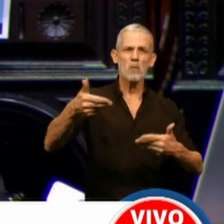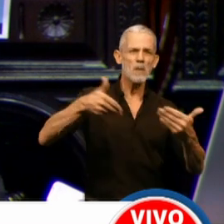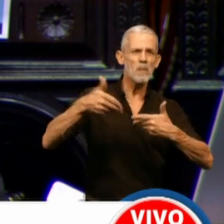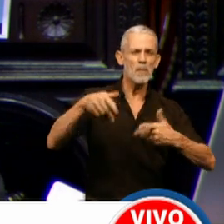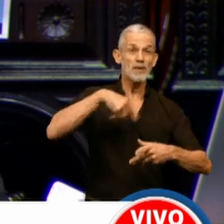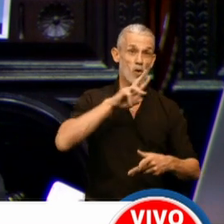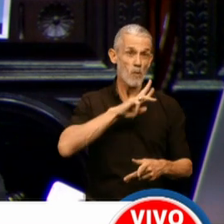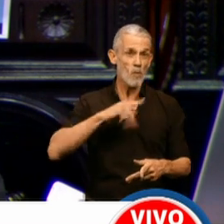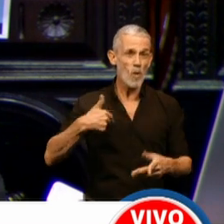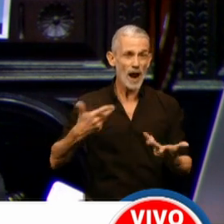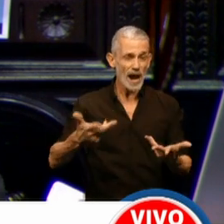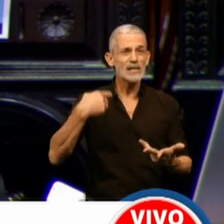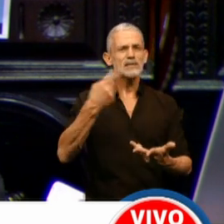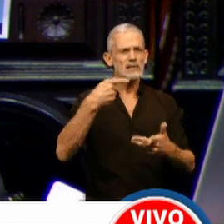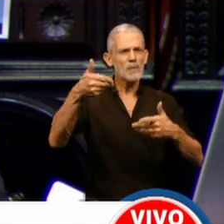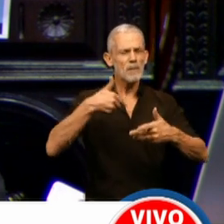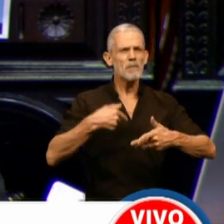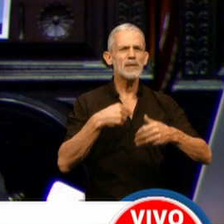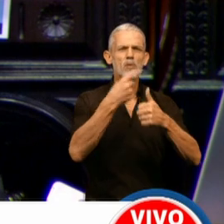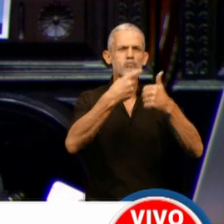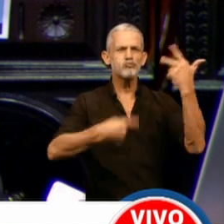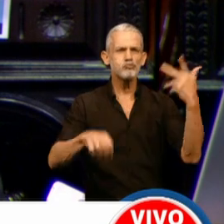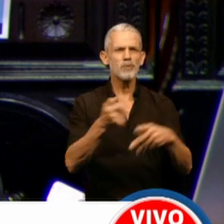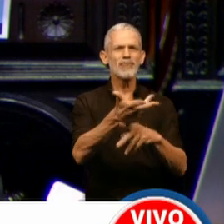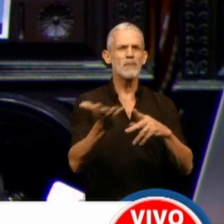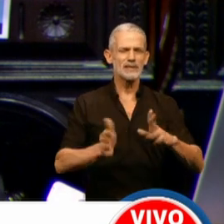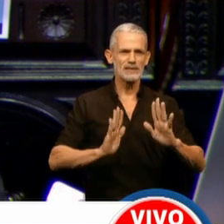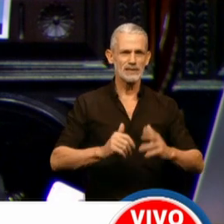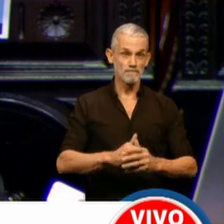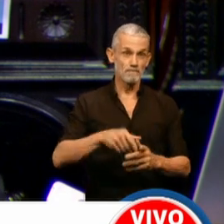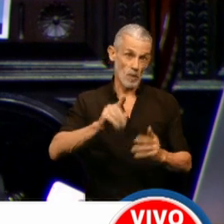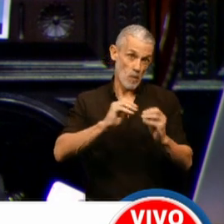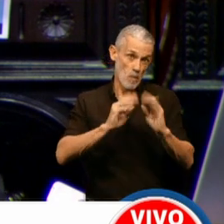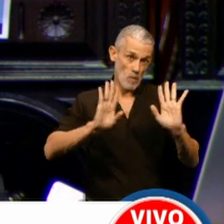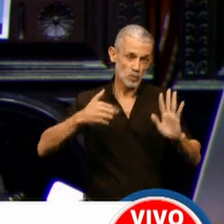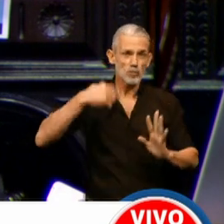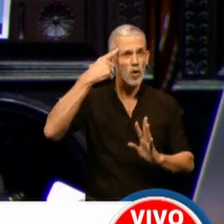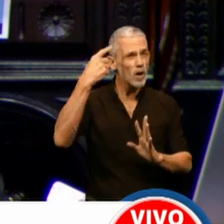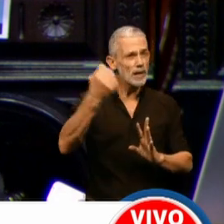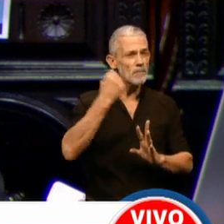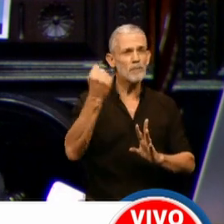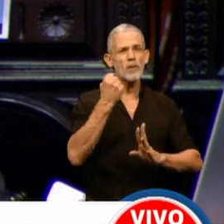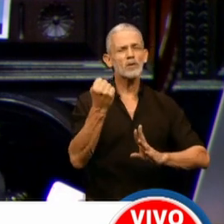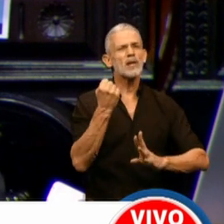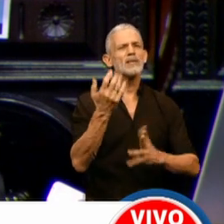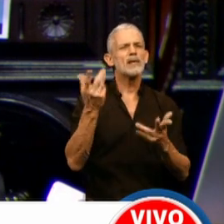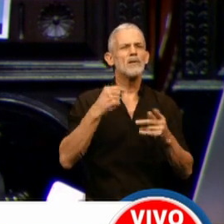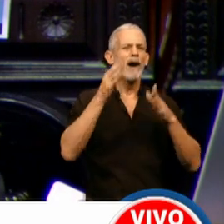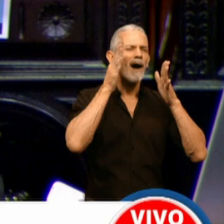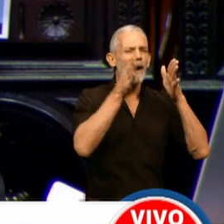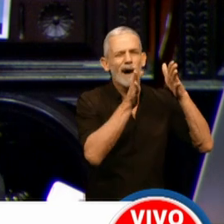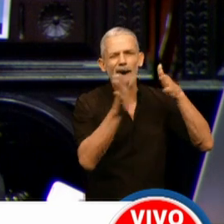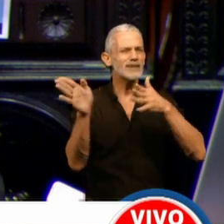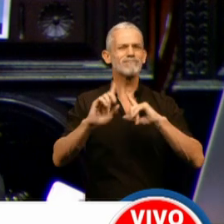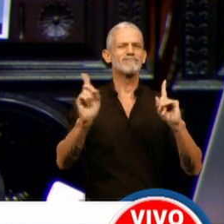nosotras las mujeres y todas las diversidades así que por ese motivo me parece importante no desviar el foco